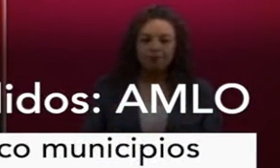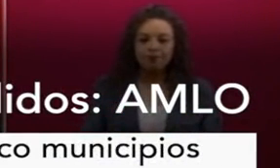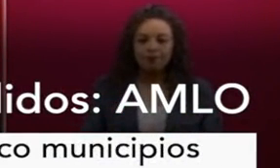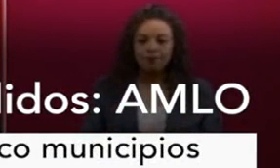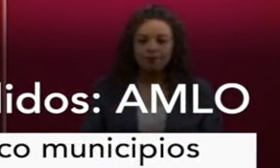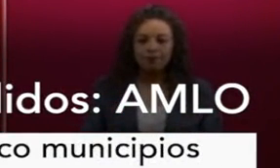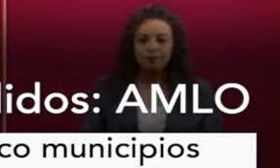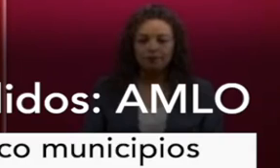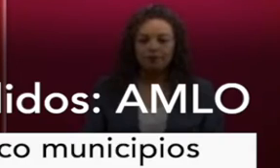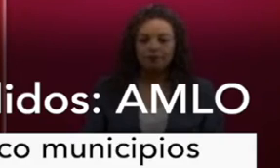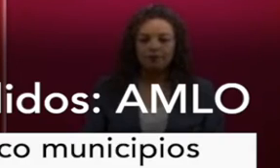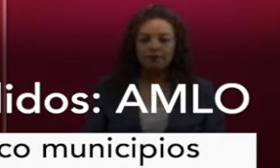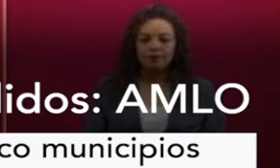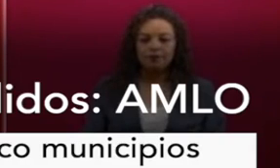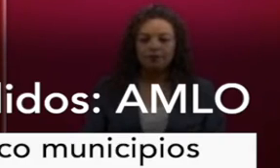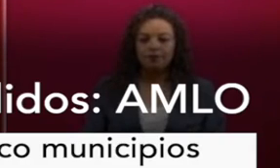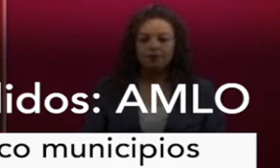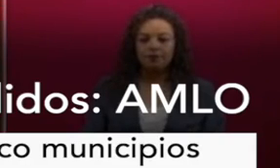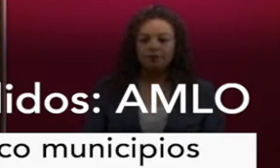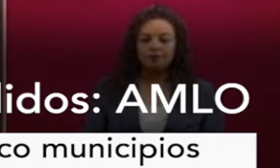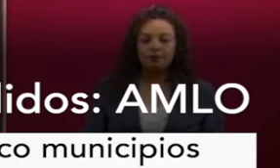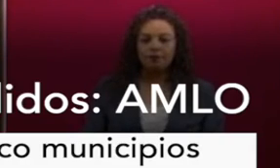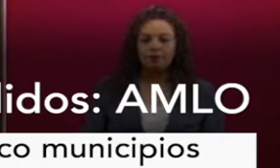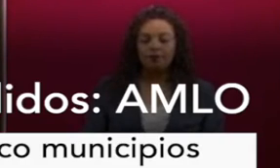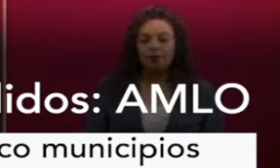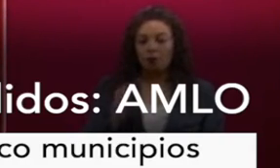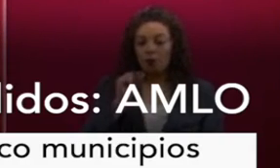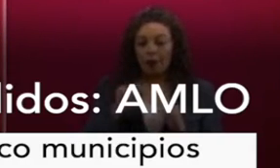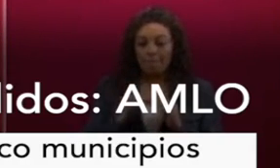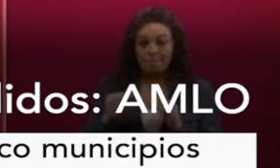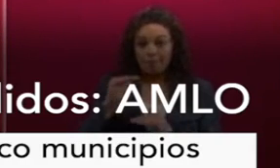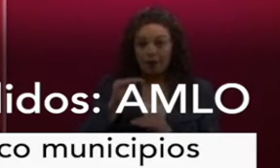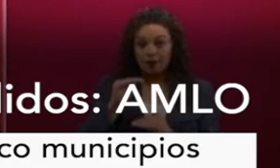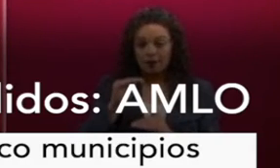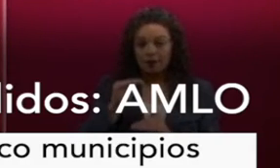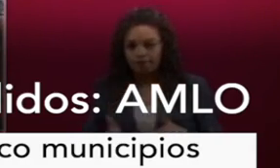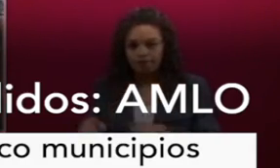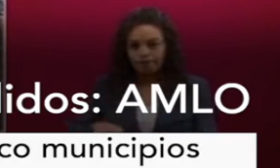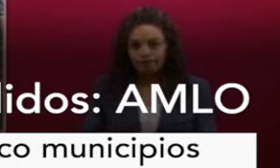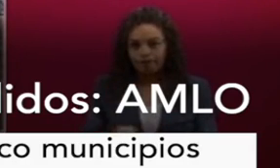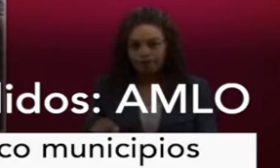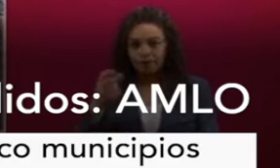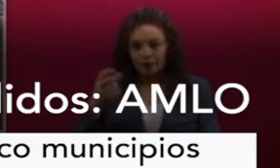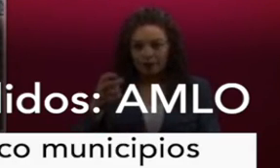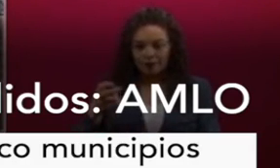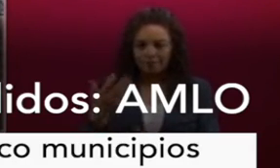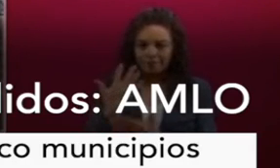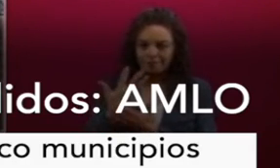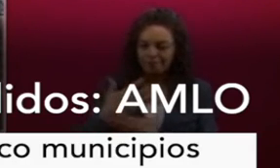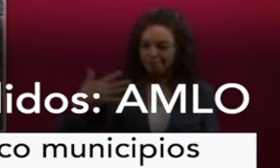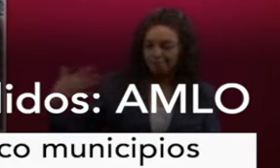evitar contagios. Así lo dio a conocer esta mañana el presidente Andrés Manuel López Obrador, quien agregó que a nivel nacional entre los municipios